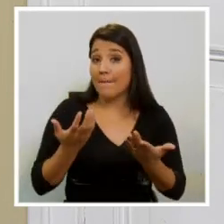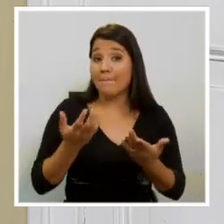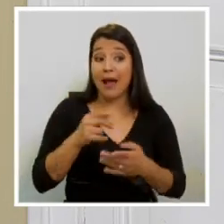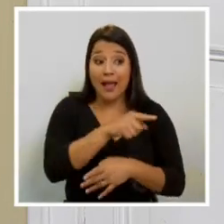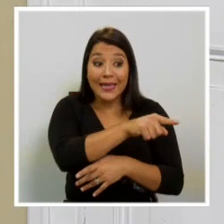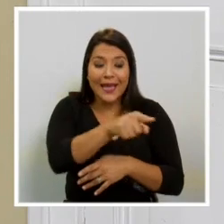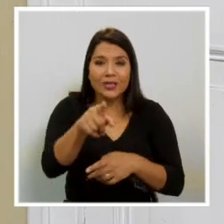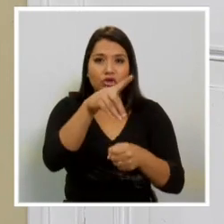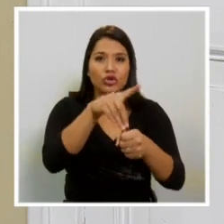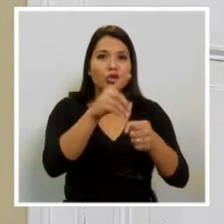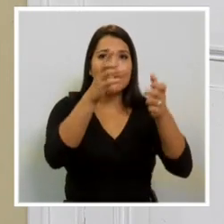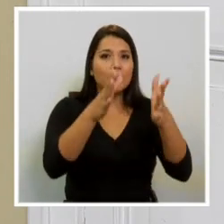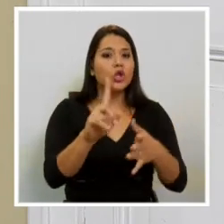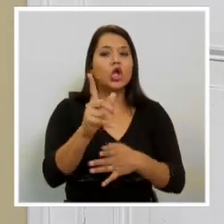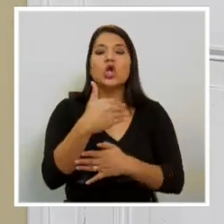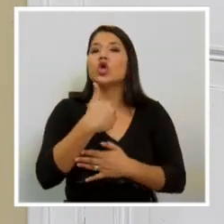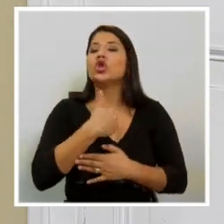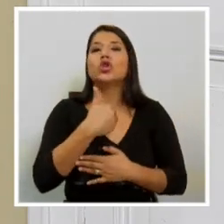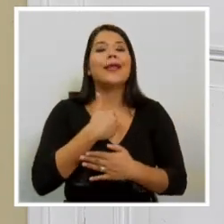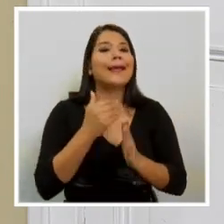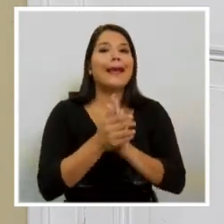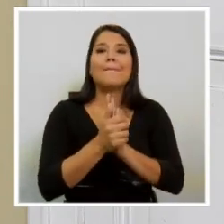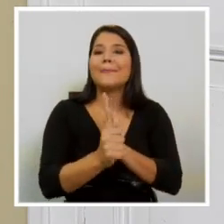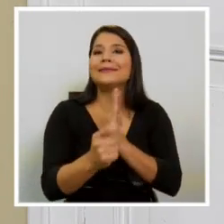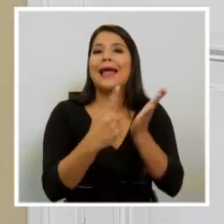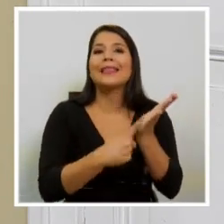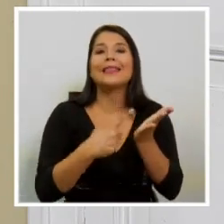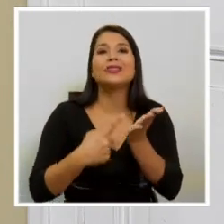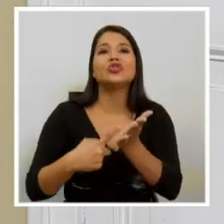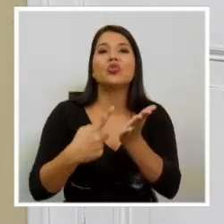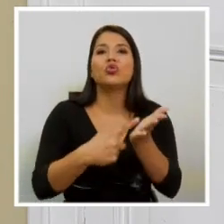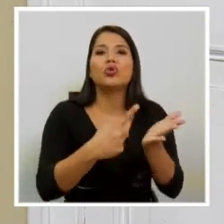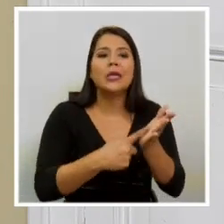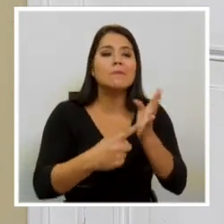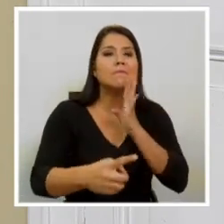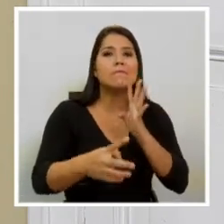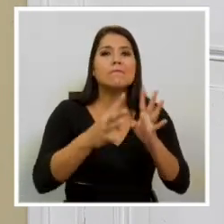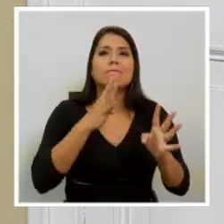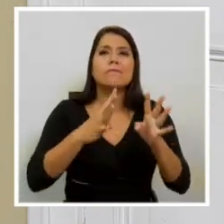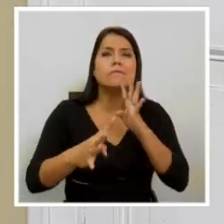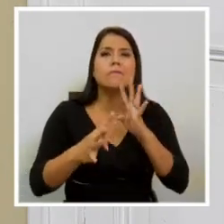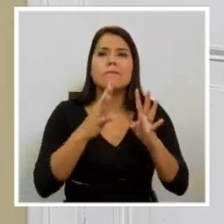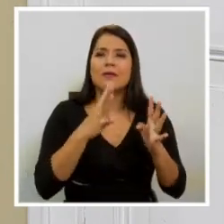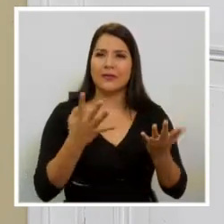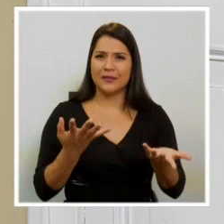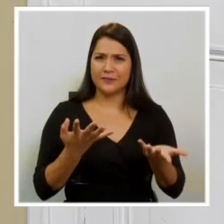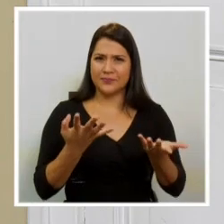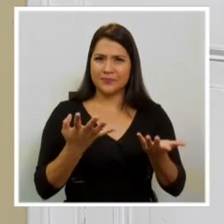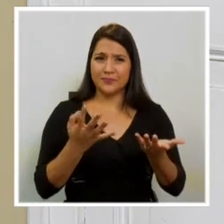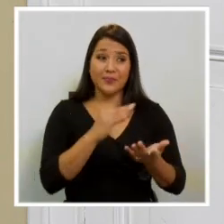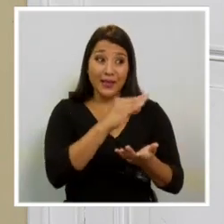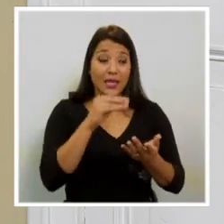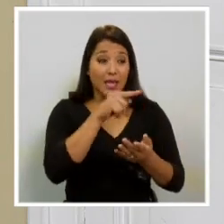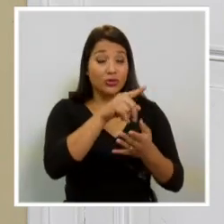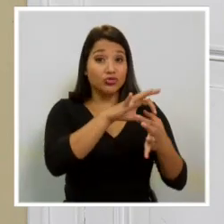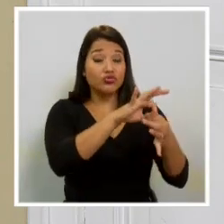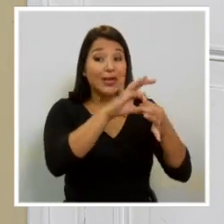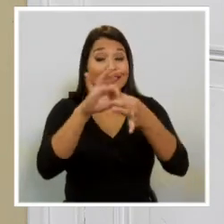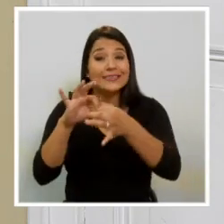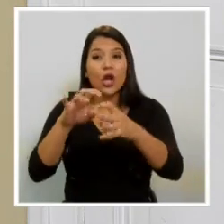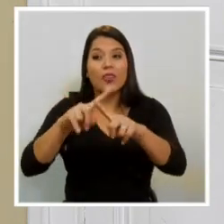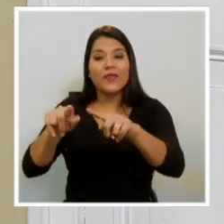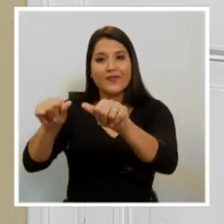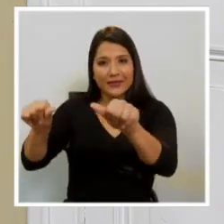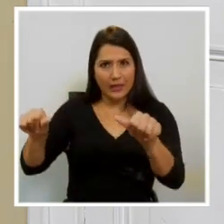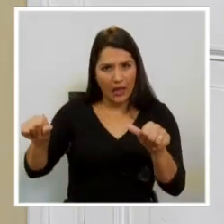de discusión, de hablar en un parlamento para agregarle valor, y esto relacionado a los diferentes sectores y aportes que